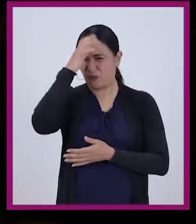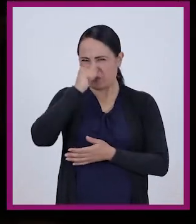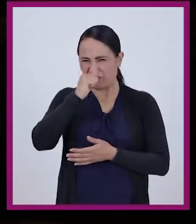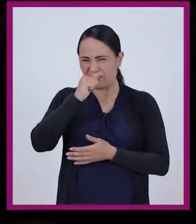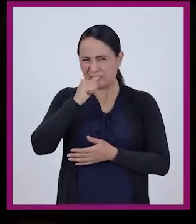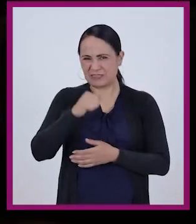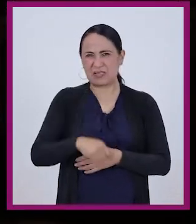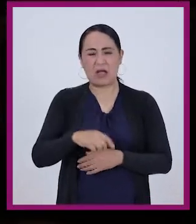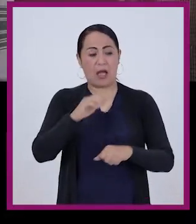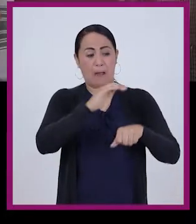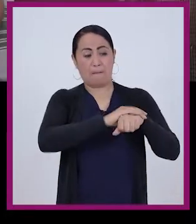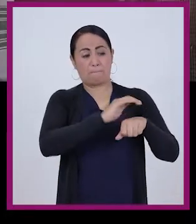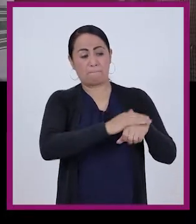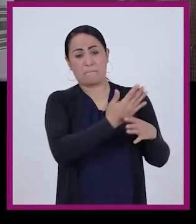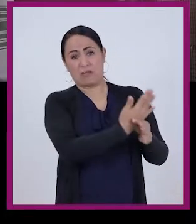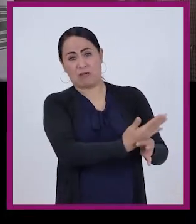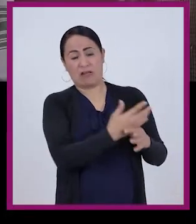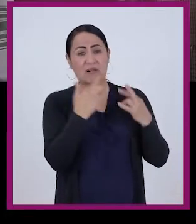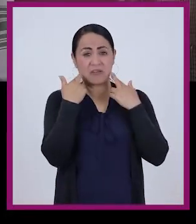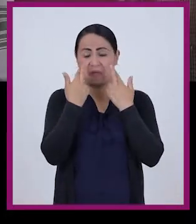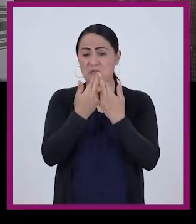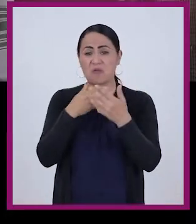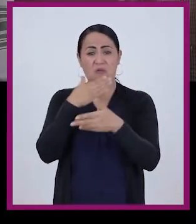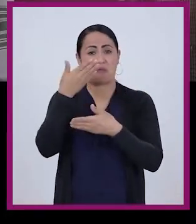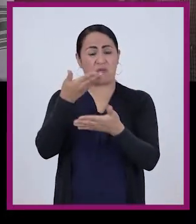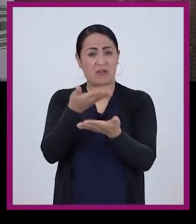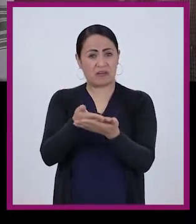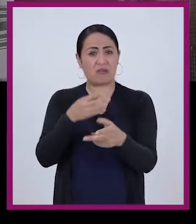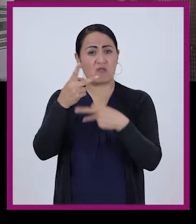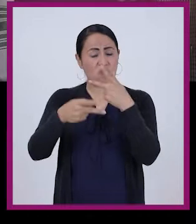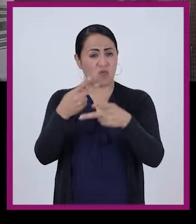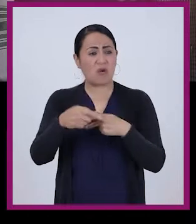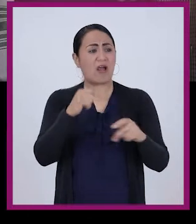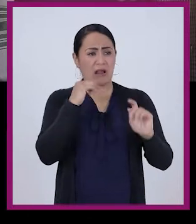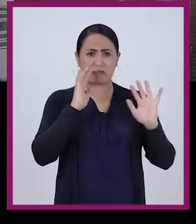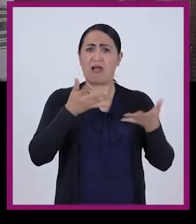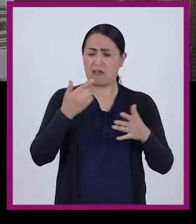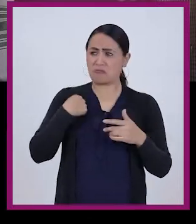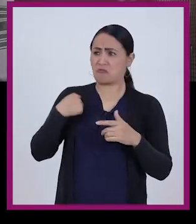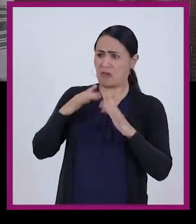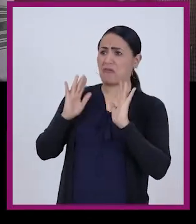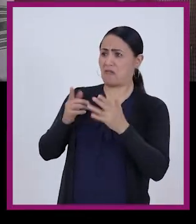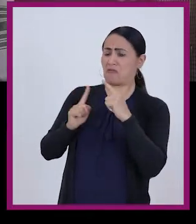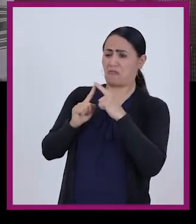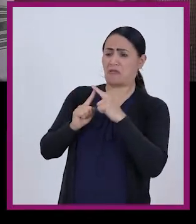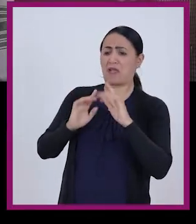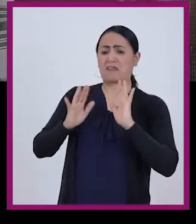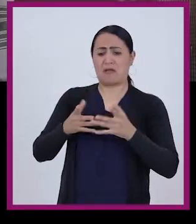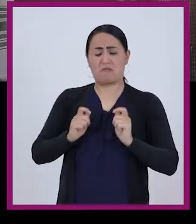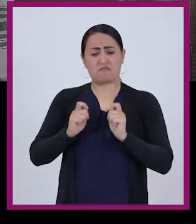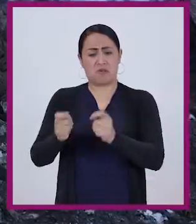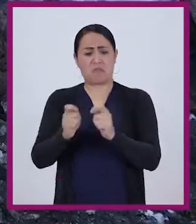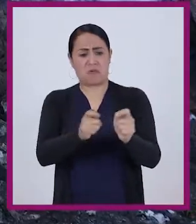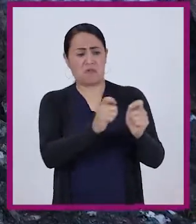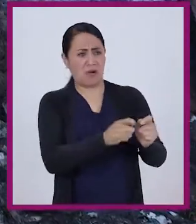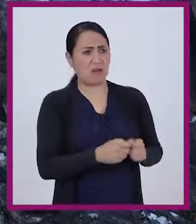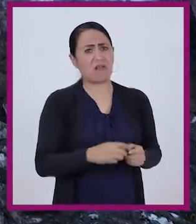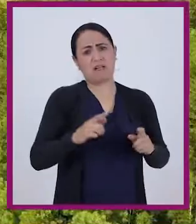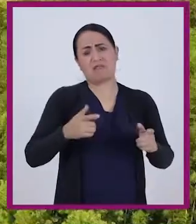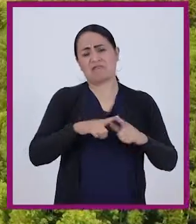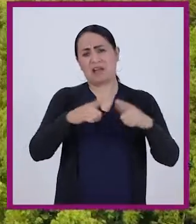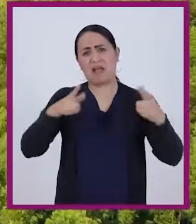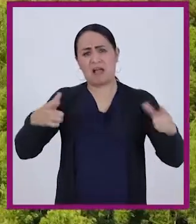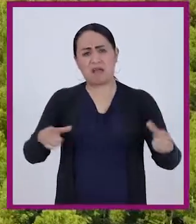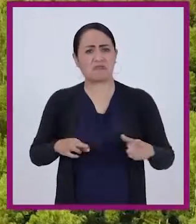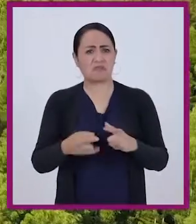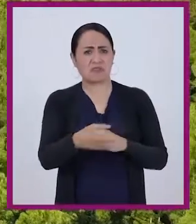Una vez nos pasó eso, Citla. ¿Te acuerdas del amigo que nunca fue a las reuniones, pero que dijo que ya tenía todo investigado acerca de los cuerpos